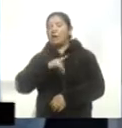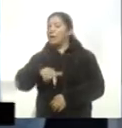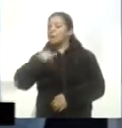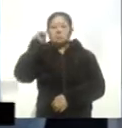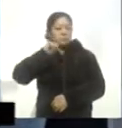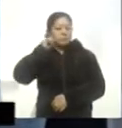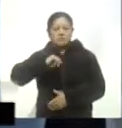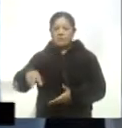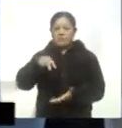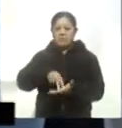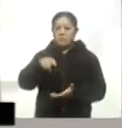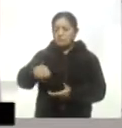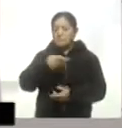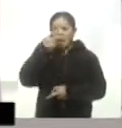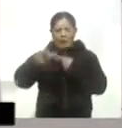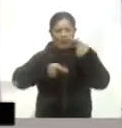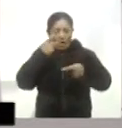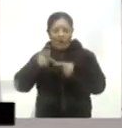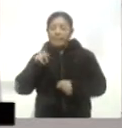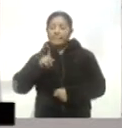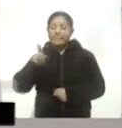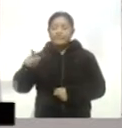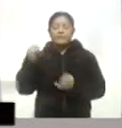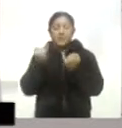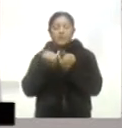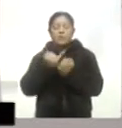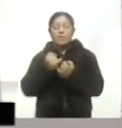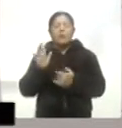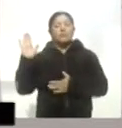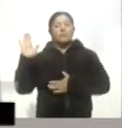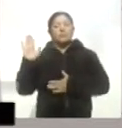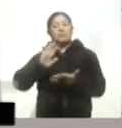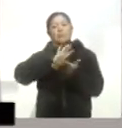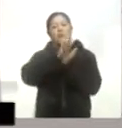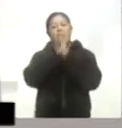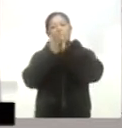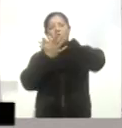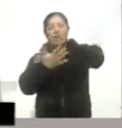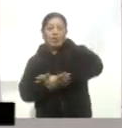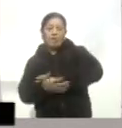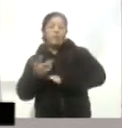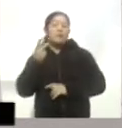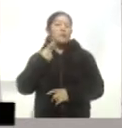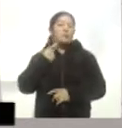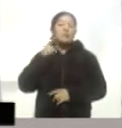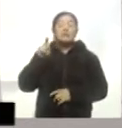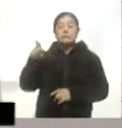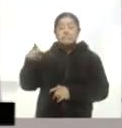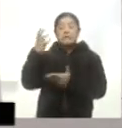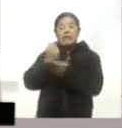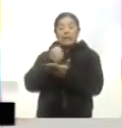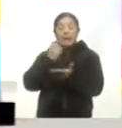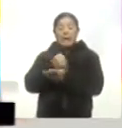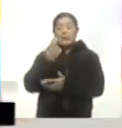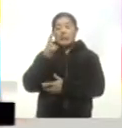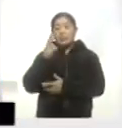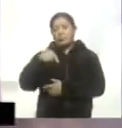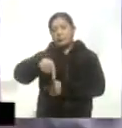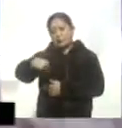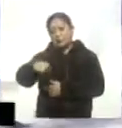evento. Biden también prometió un cambio en la política exterior de Washington de resultar ganador en los comicios de noviembre.